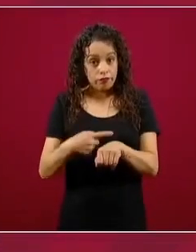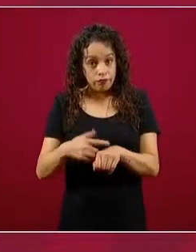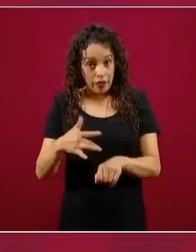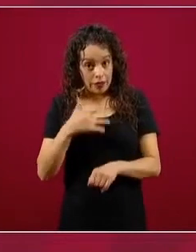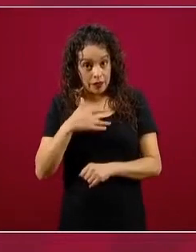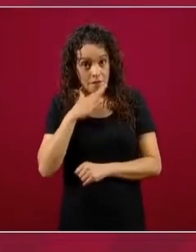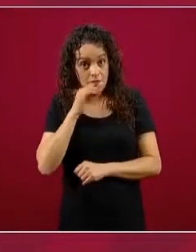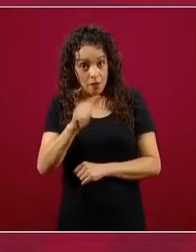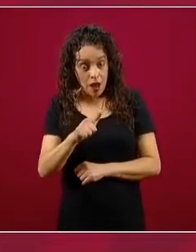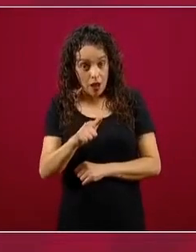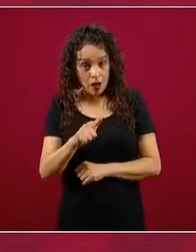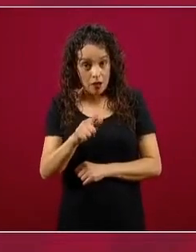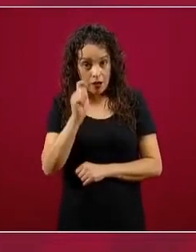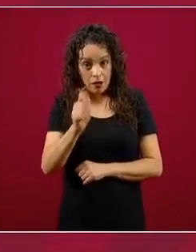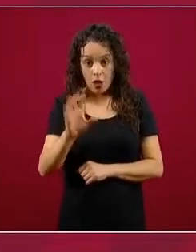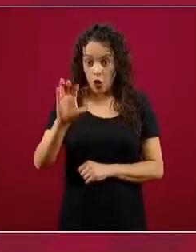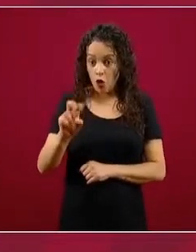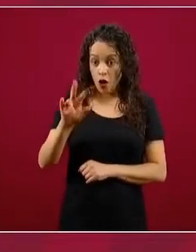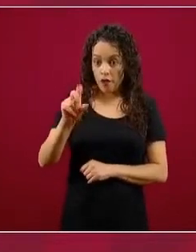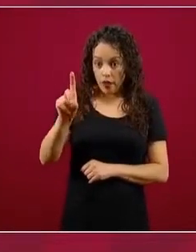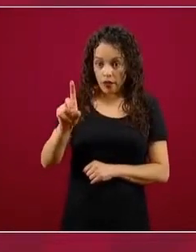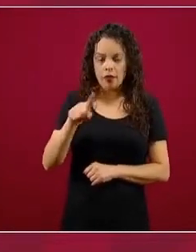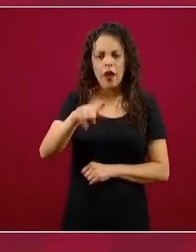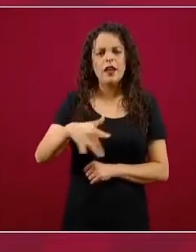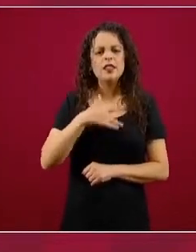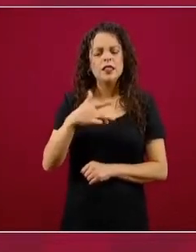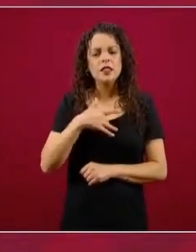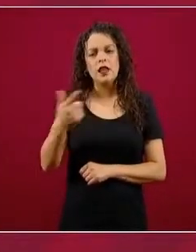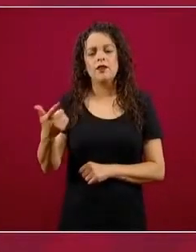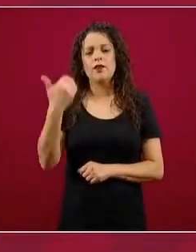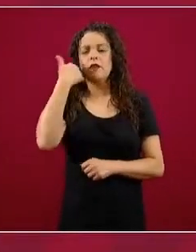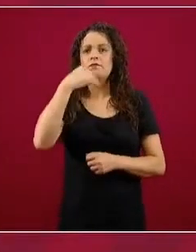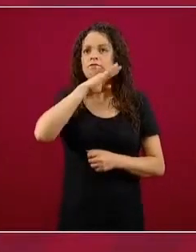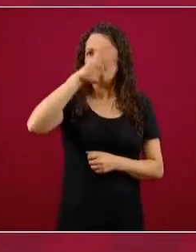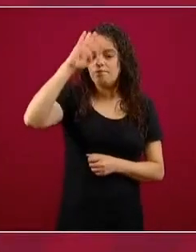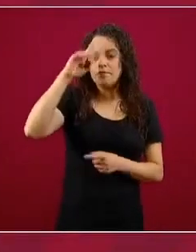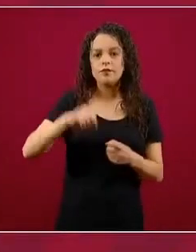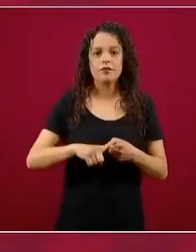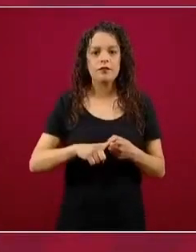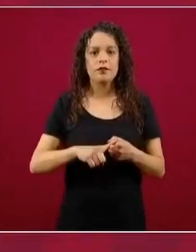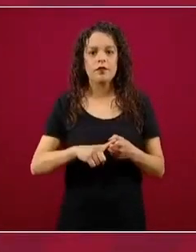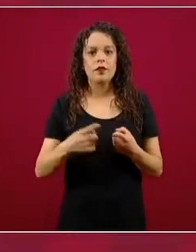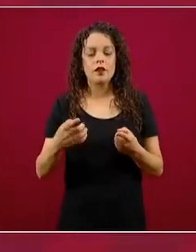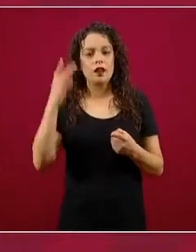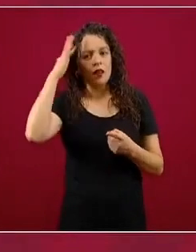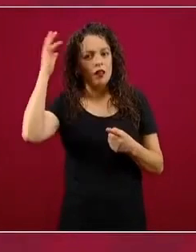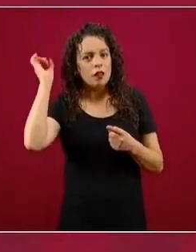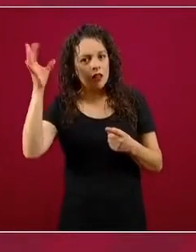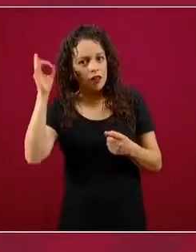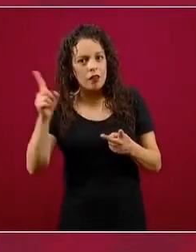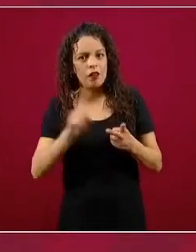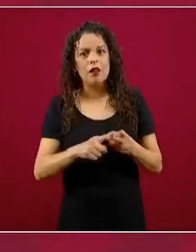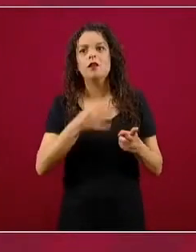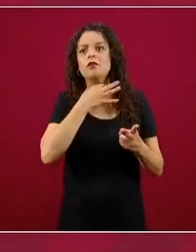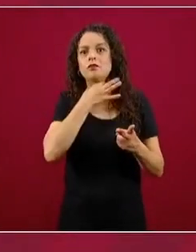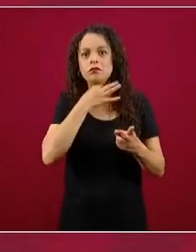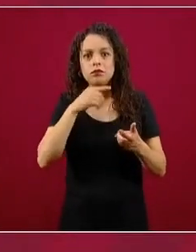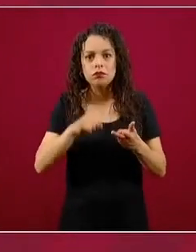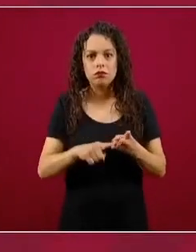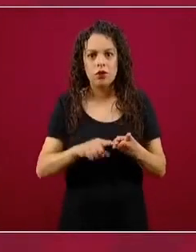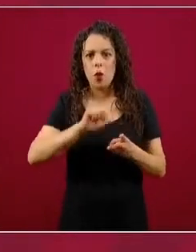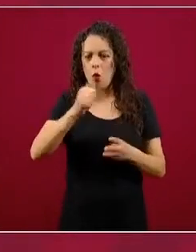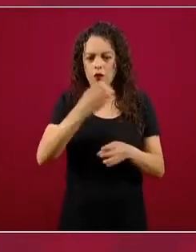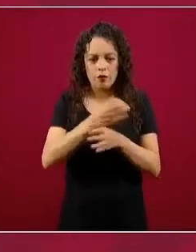en el momento en que presenten fiebre, tos, dolor de cabeza, dolor de cuerpo, dolor de garganta y otros síntomas que hemos